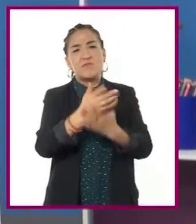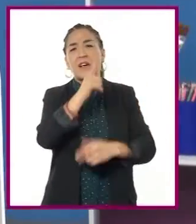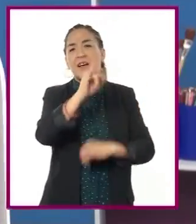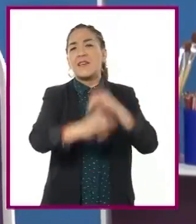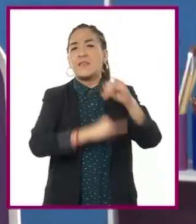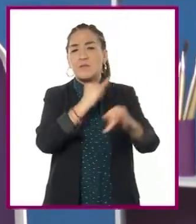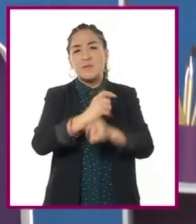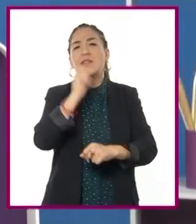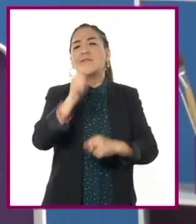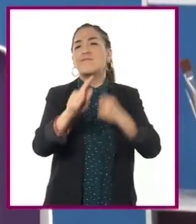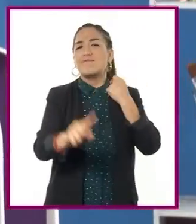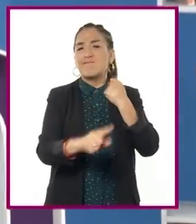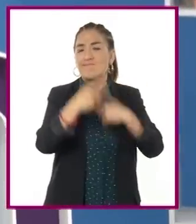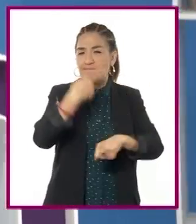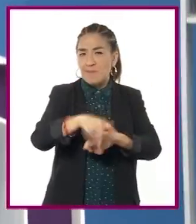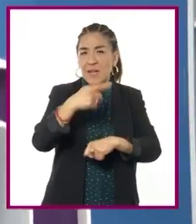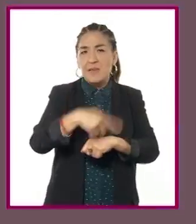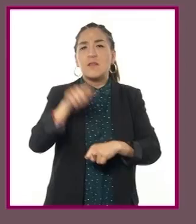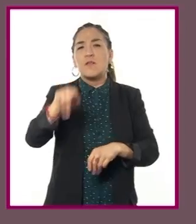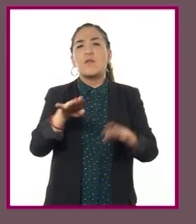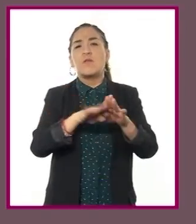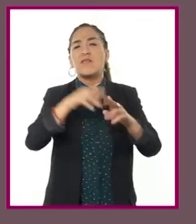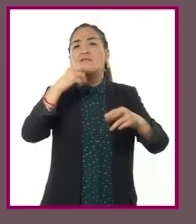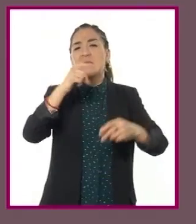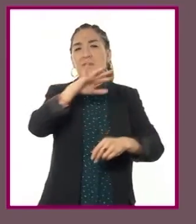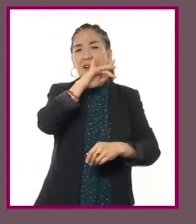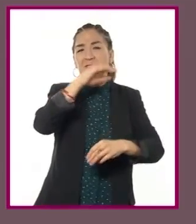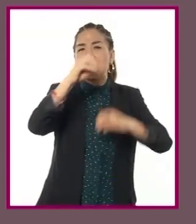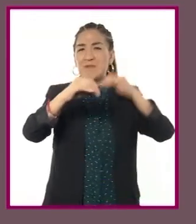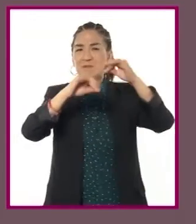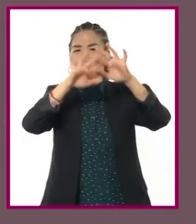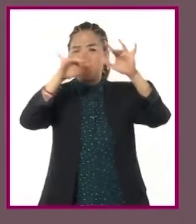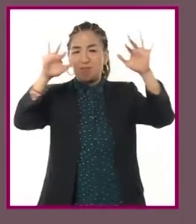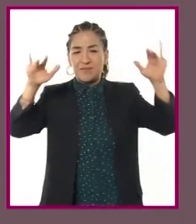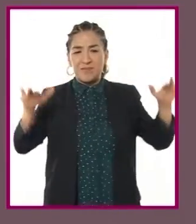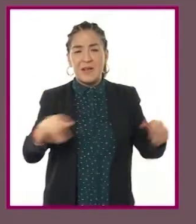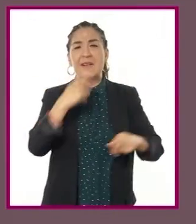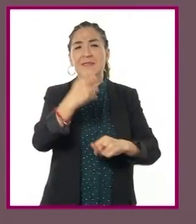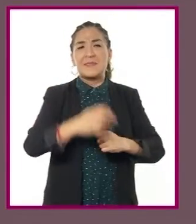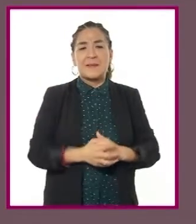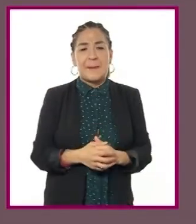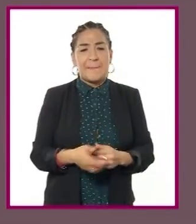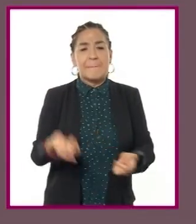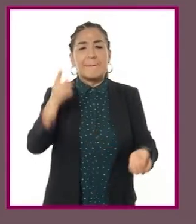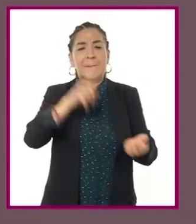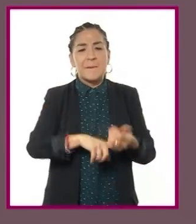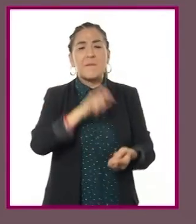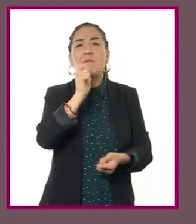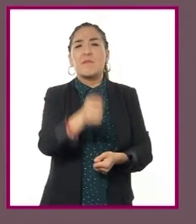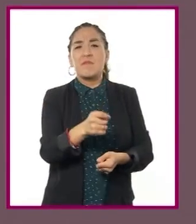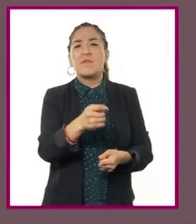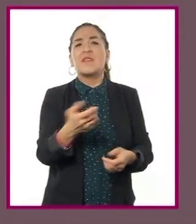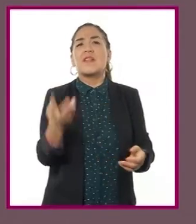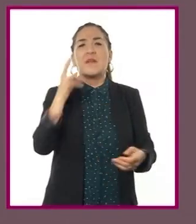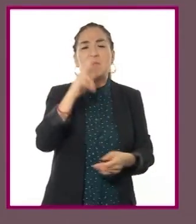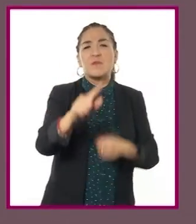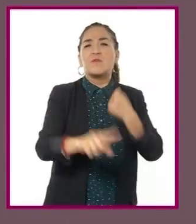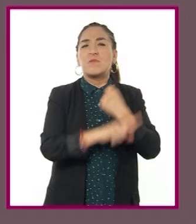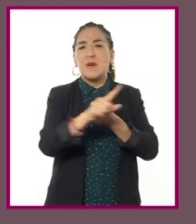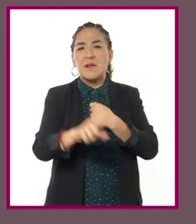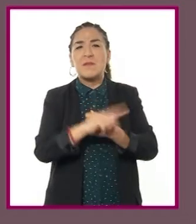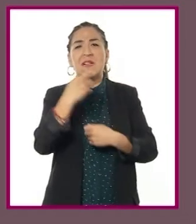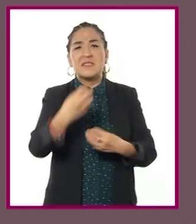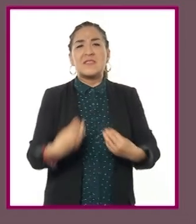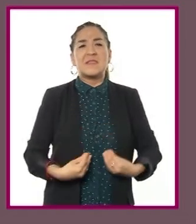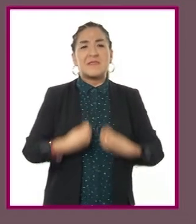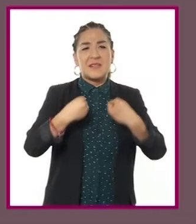de las emisiones radiactivas. La contaminación radiactiva que provocó este accidente afectó la vida de muchas